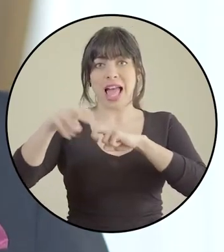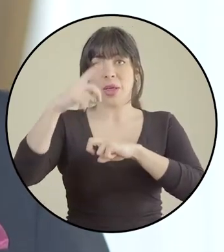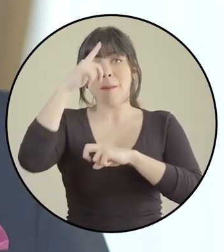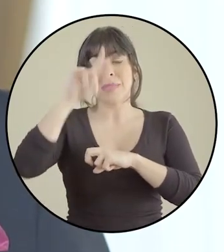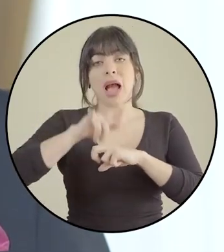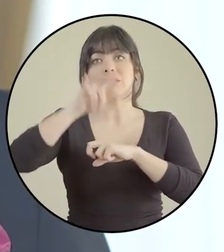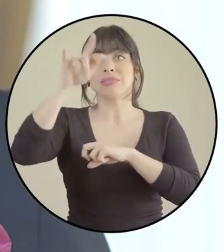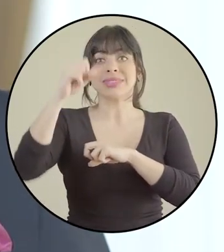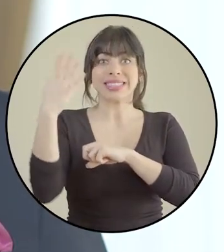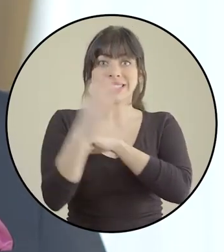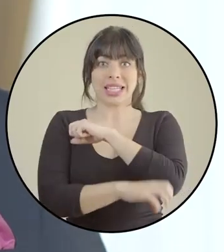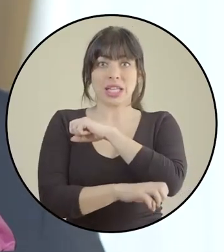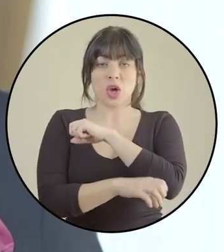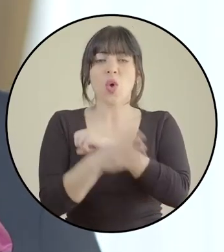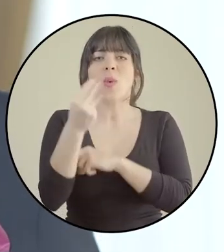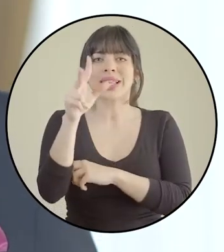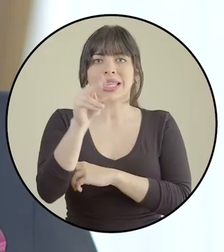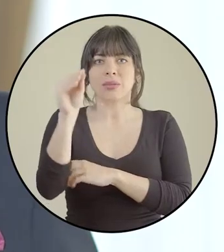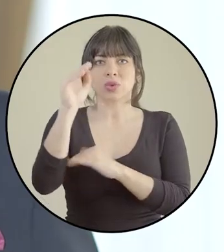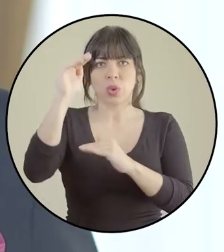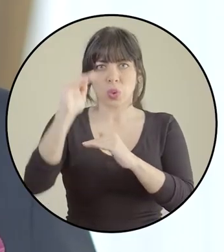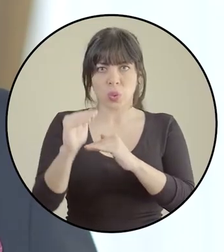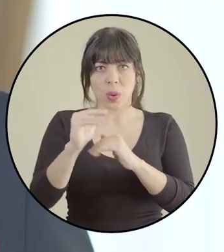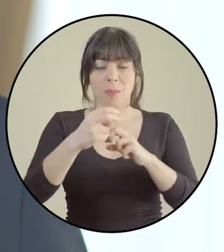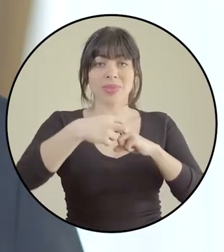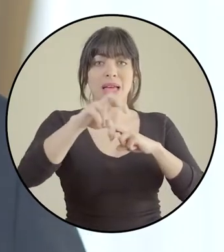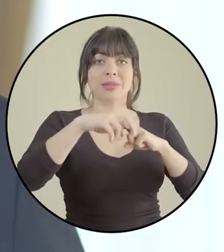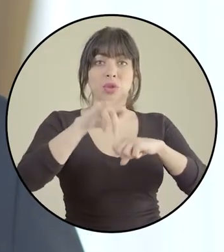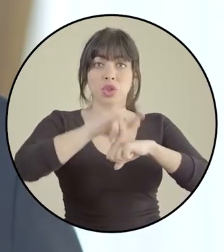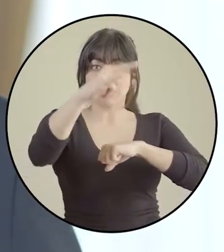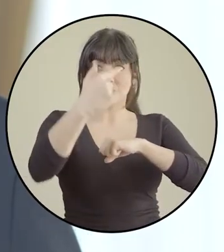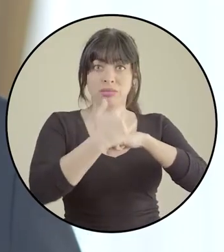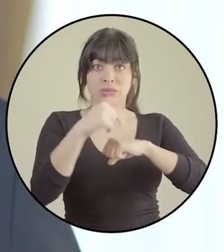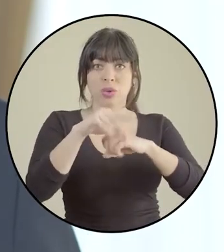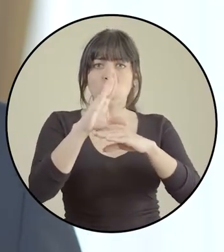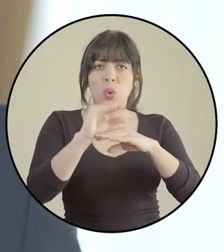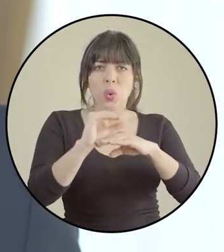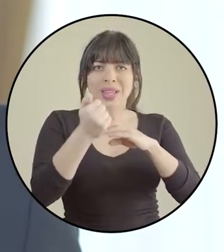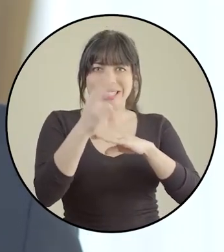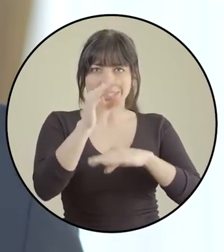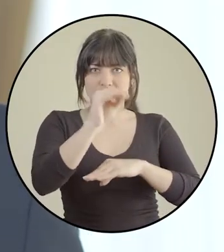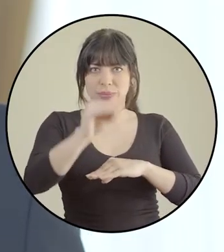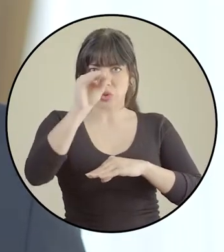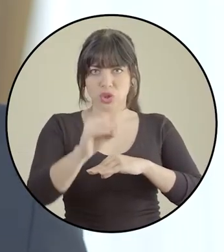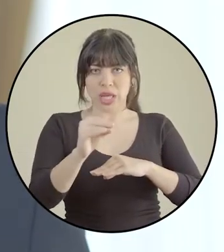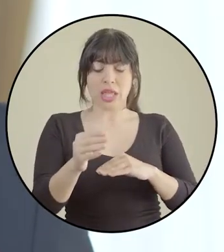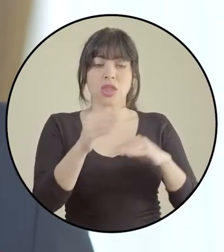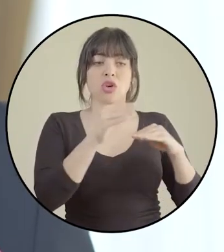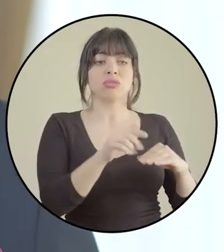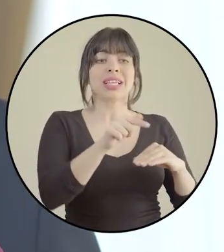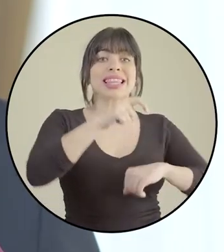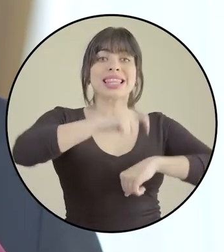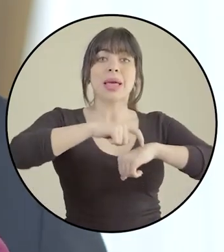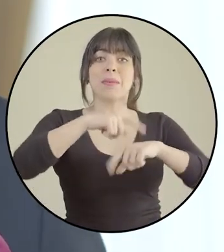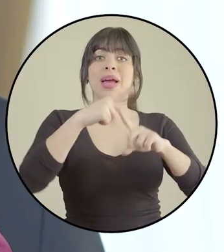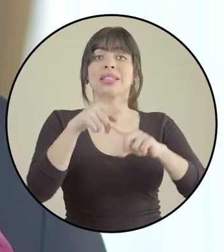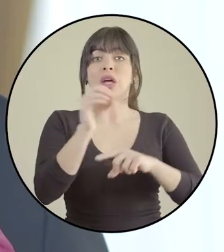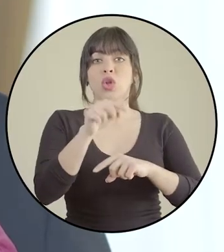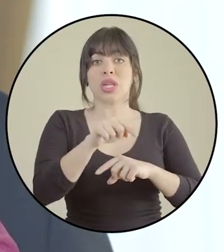Los viáticos para viajes al exterior caen un 30%. El transporte al extranjero disminuye el